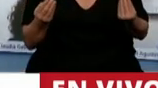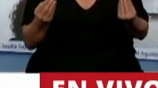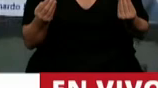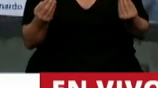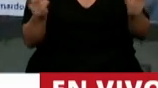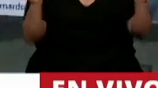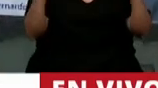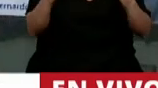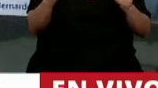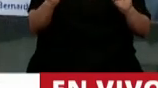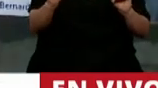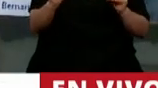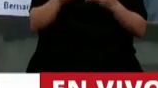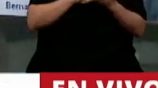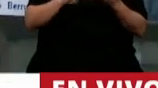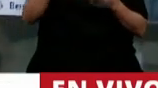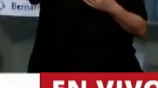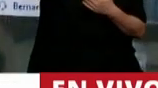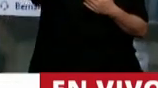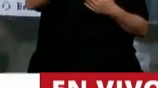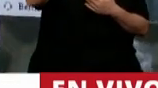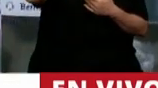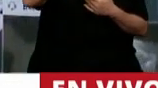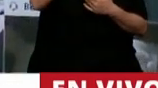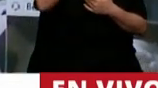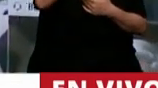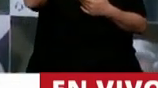No, no, no, no. No, diputada Navarro ya votó.